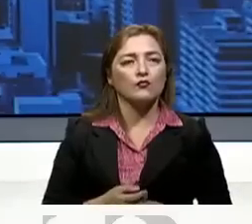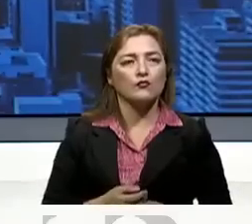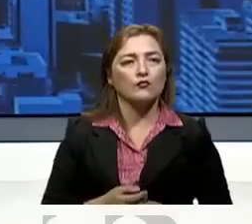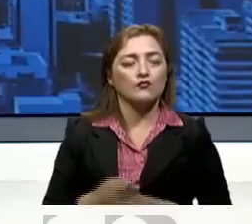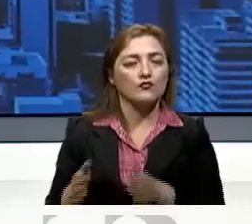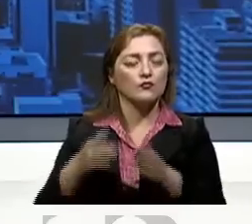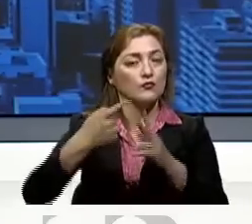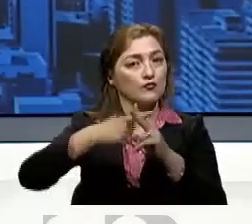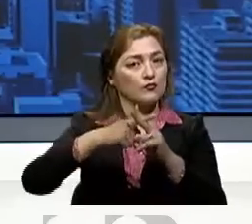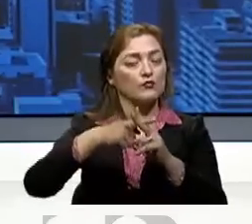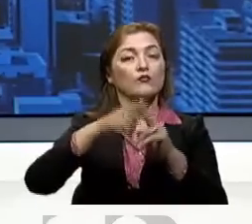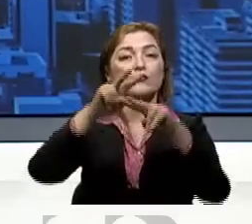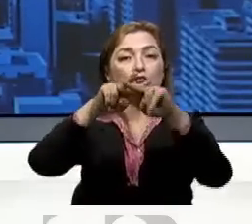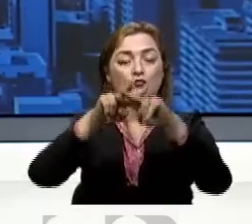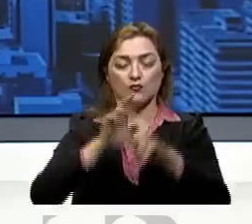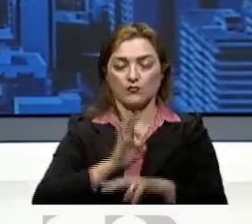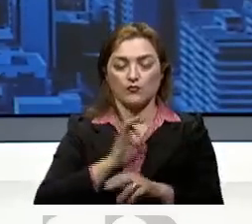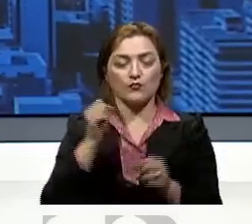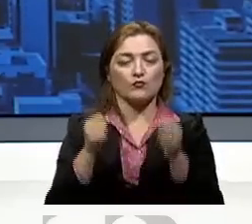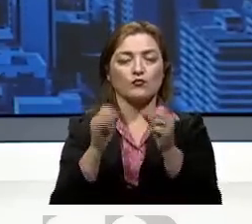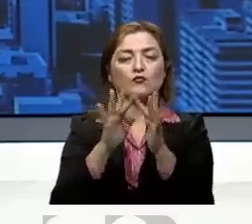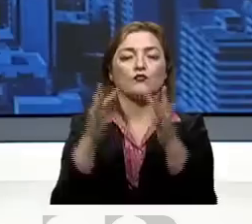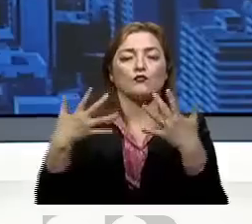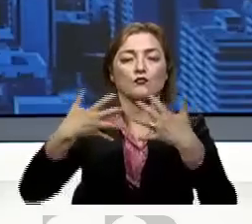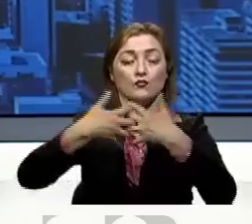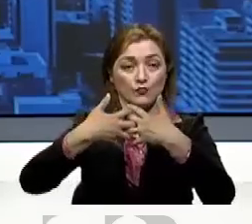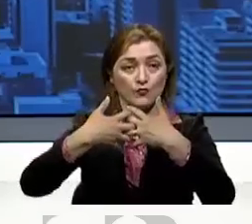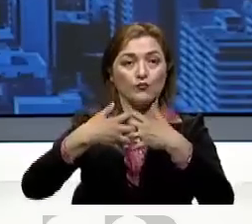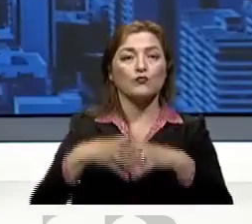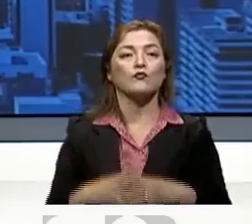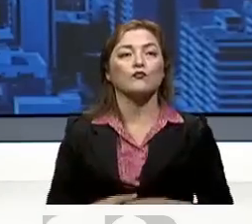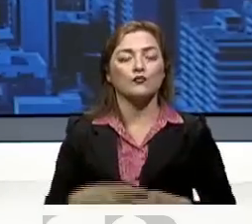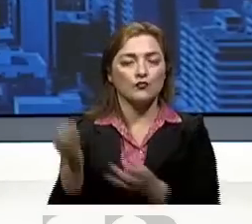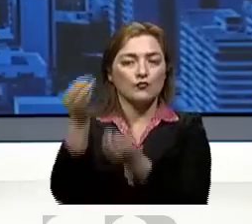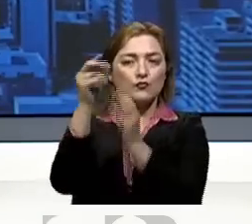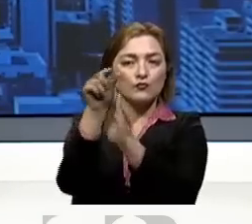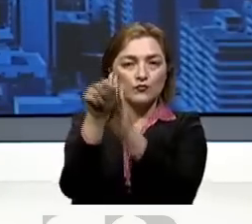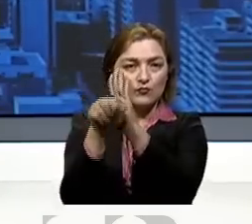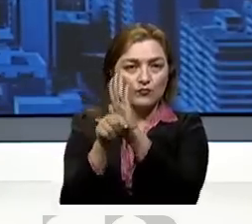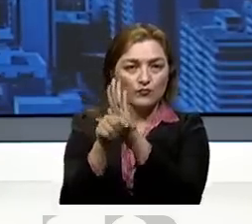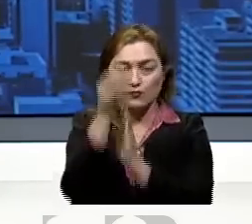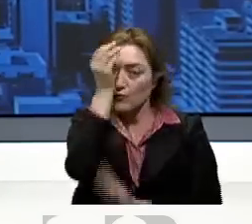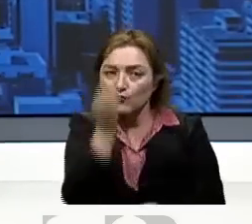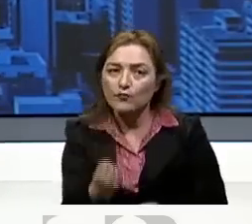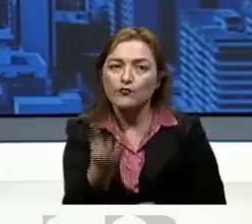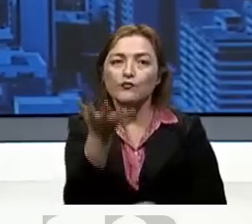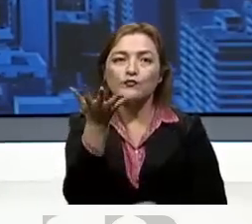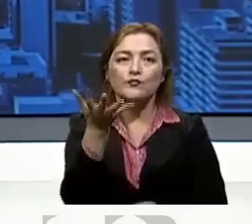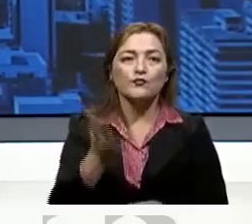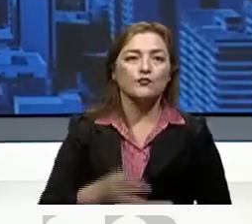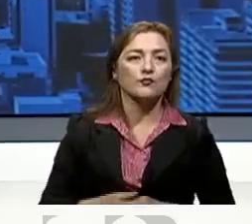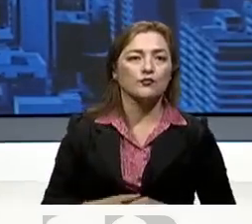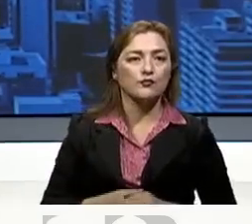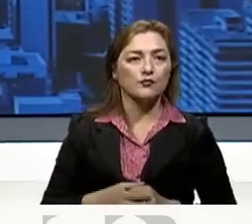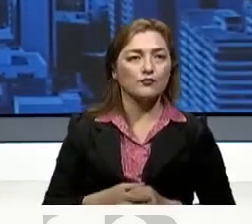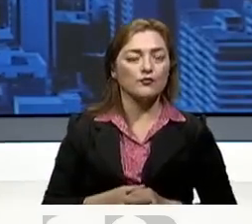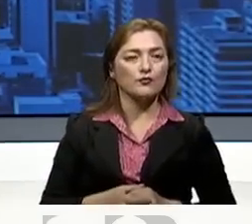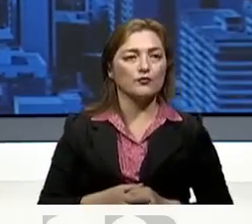Y hoy inicia la revisión técnica vehicular. Vamos a tomar contacto con Stephanie Paz para que nos dé más detalles. Stephanie, buenos días. Adelante.